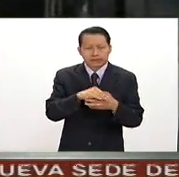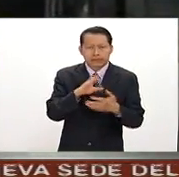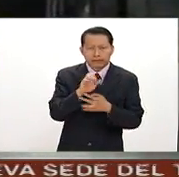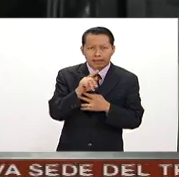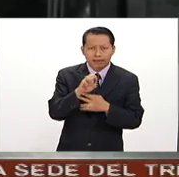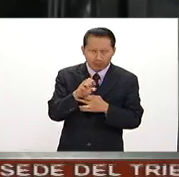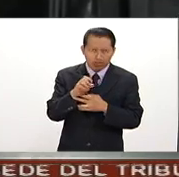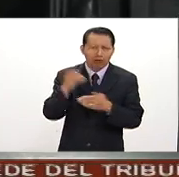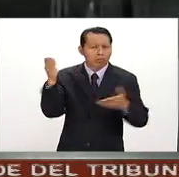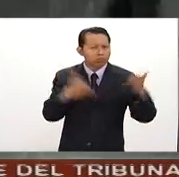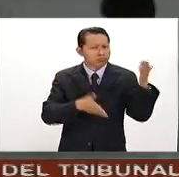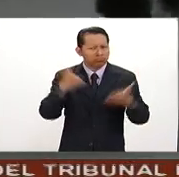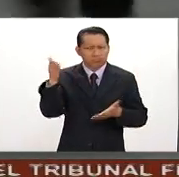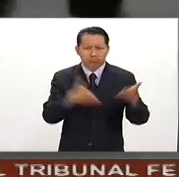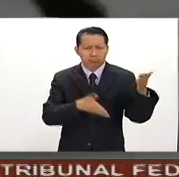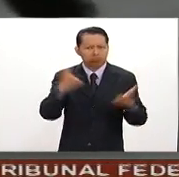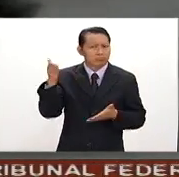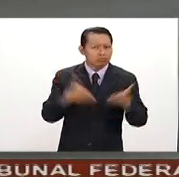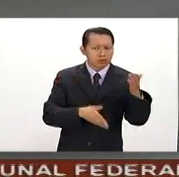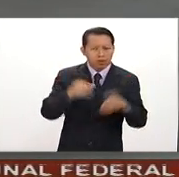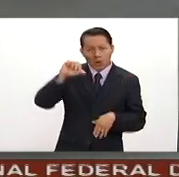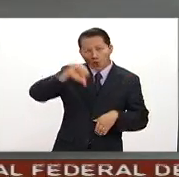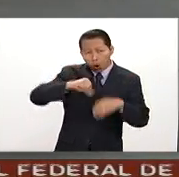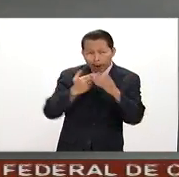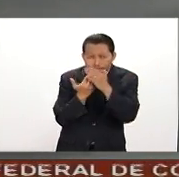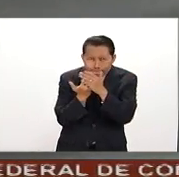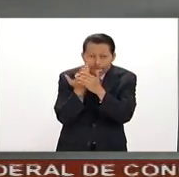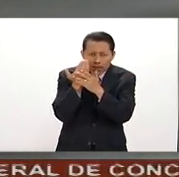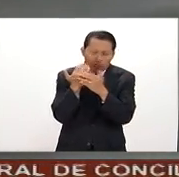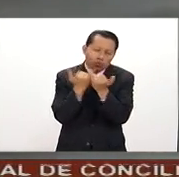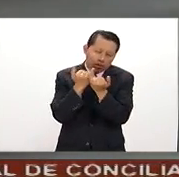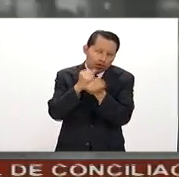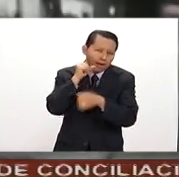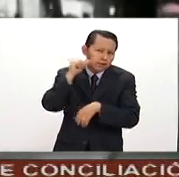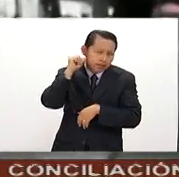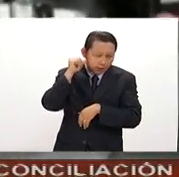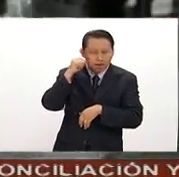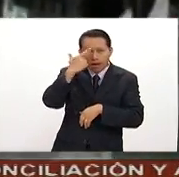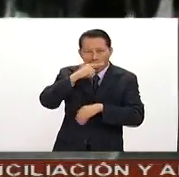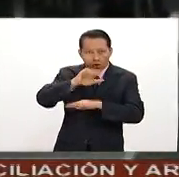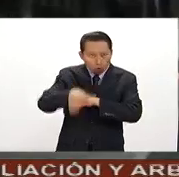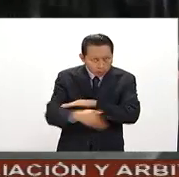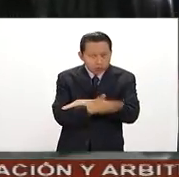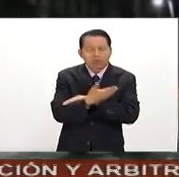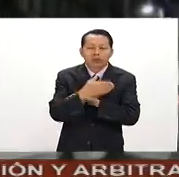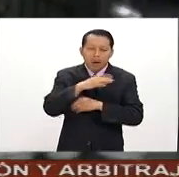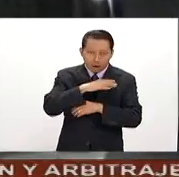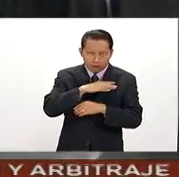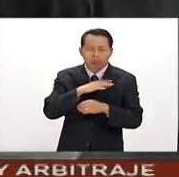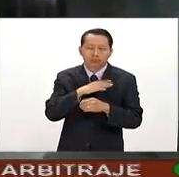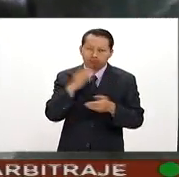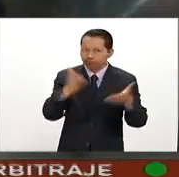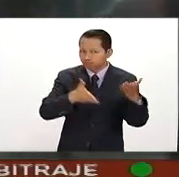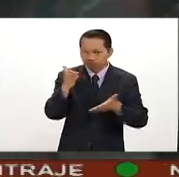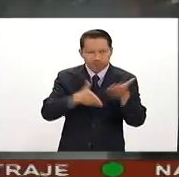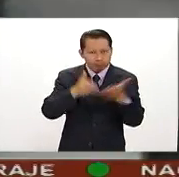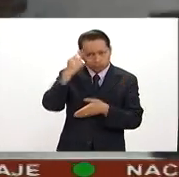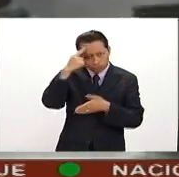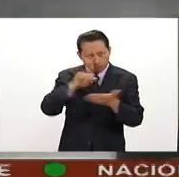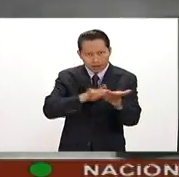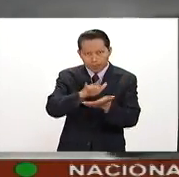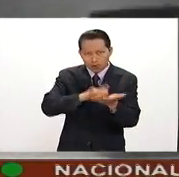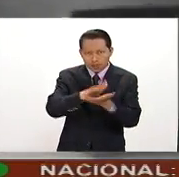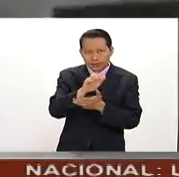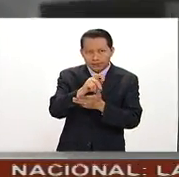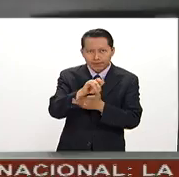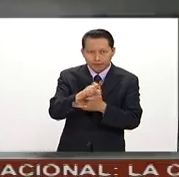hicieron presentes esta madrugada y noche también de ayer para apoyar al magisterio, a los integrantes